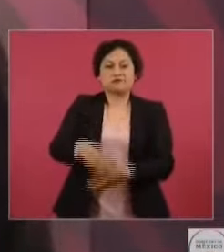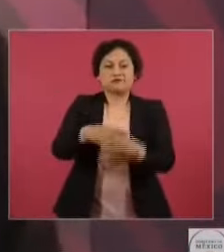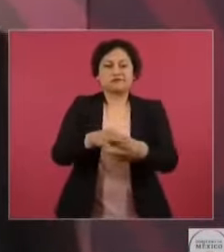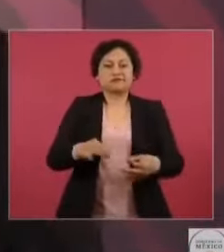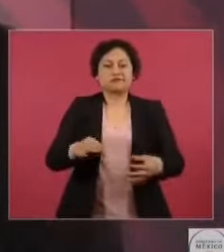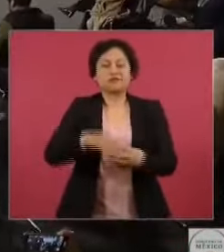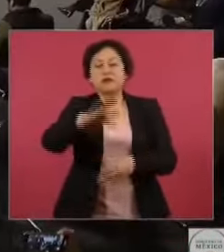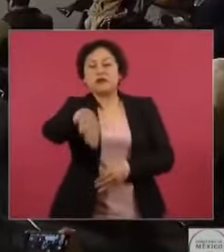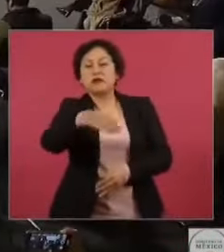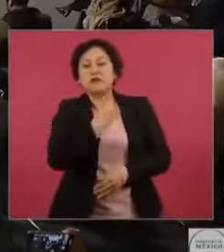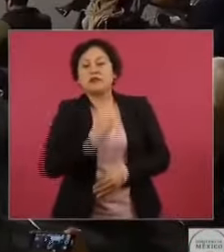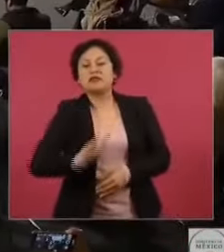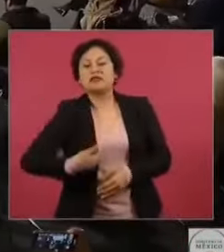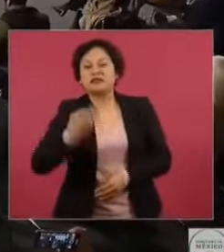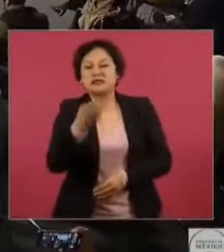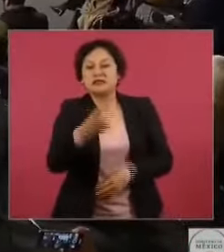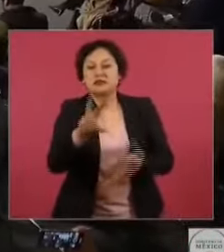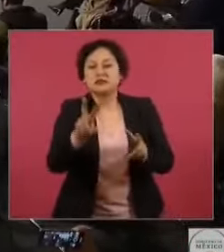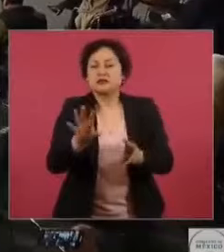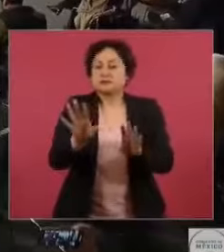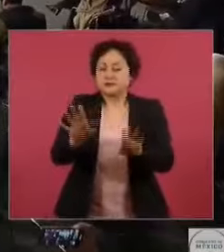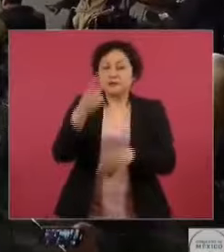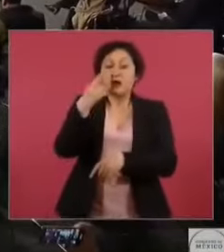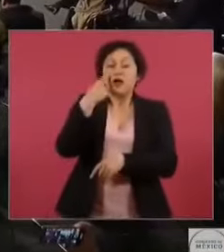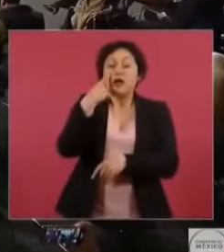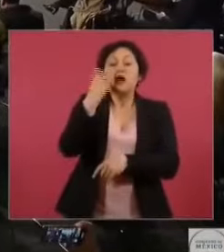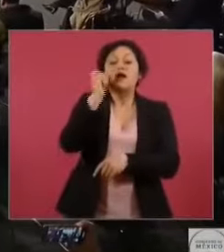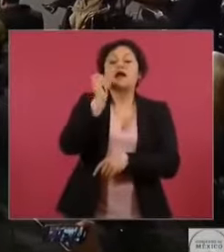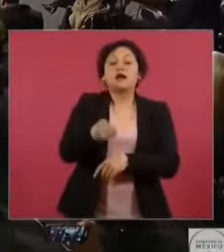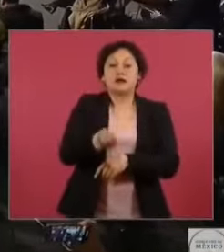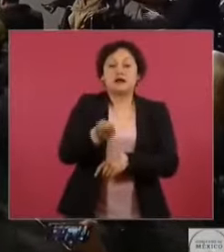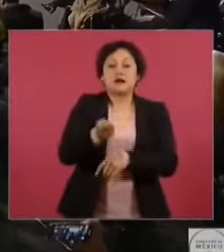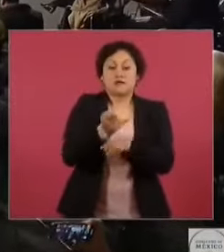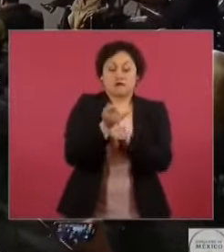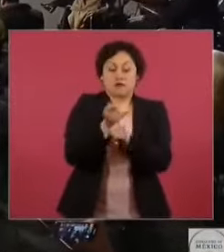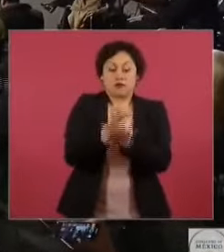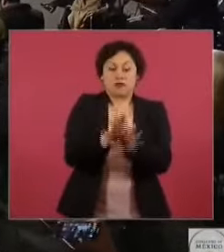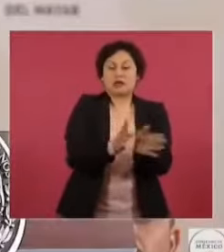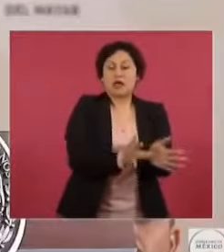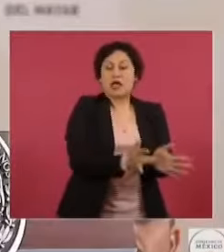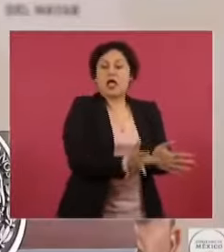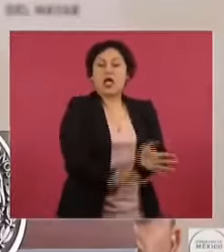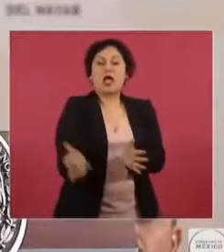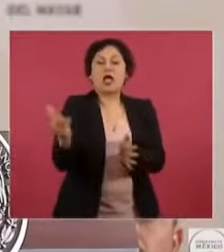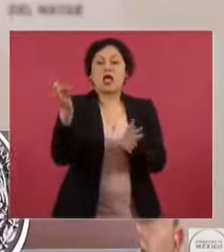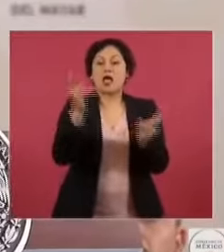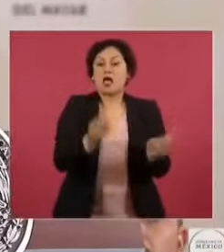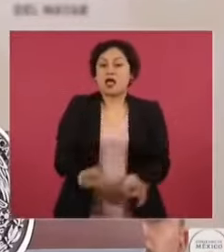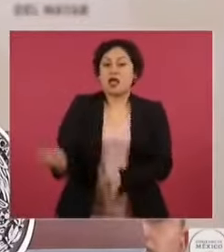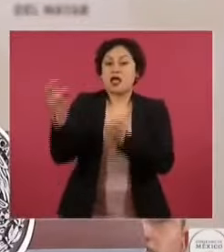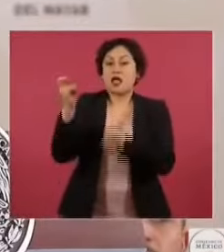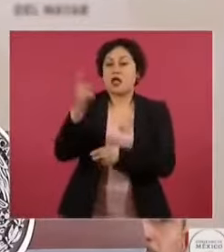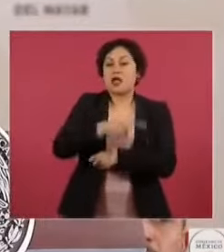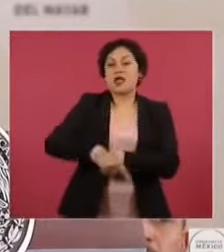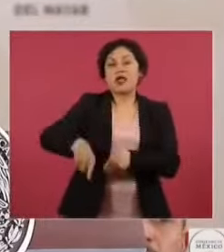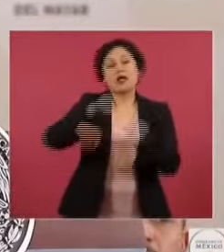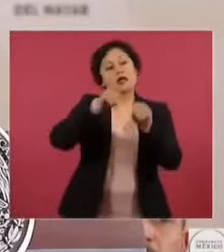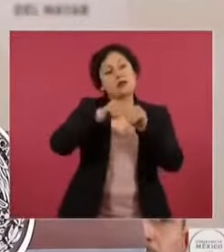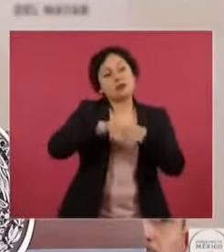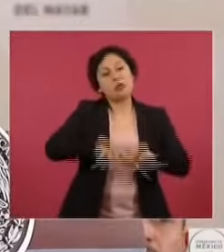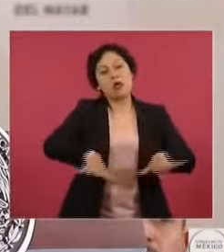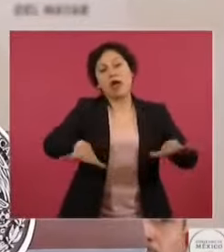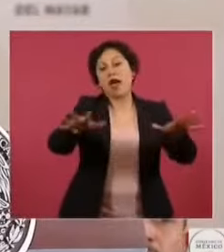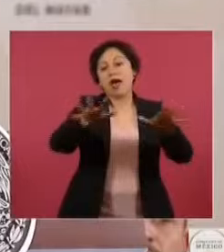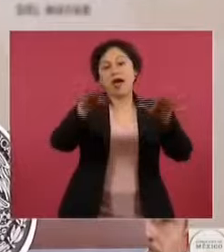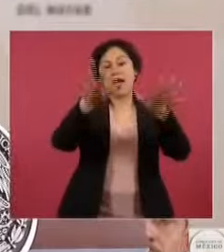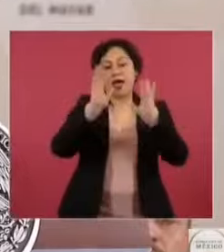económico, pero otro, otra posibilidad muy grave es que pudiera estar en manos ya del crimen organizado o de opositores políticos que